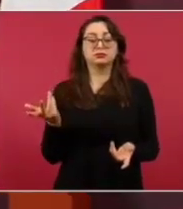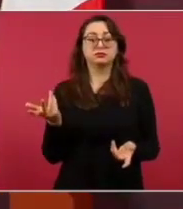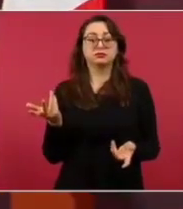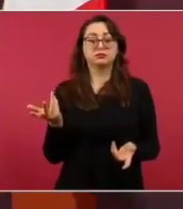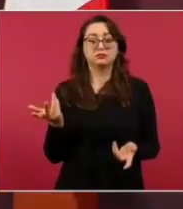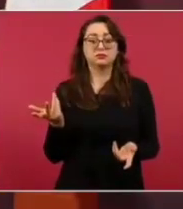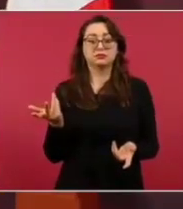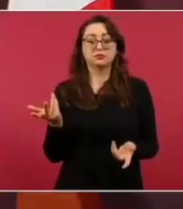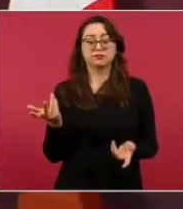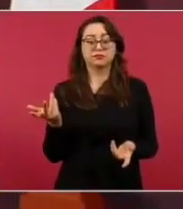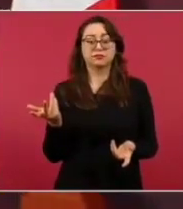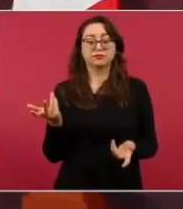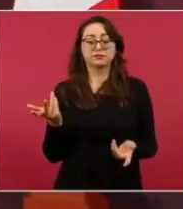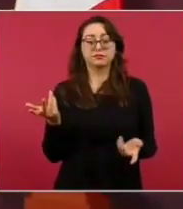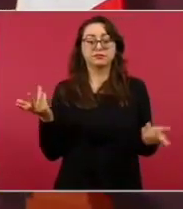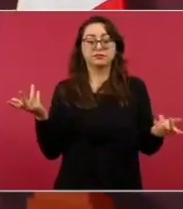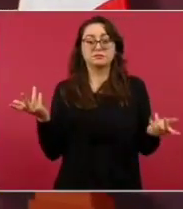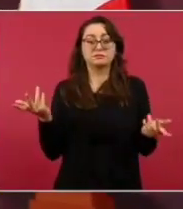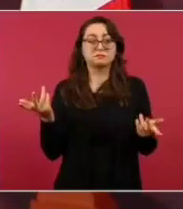se respeta la pluralidad?